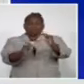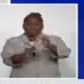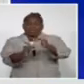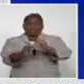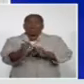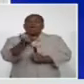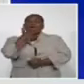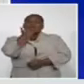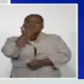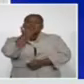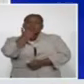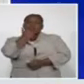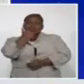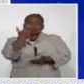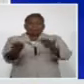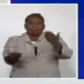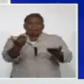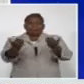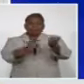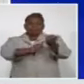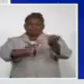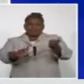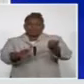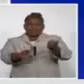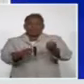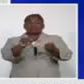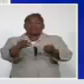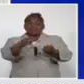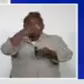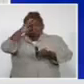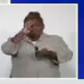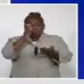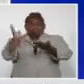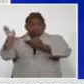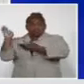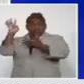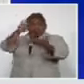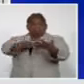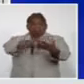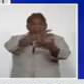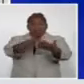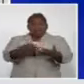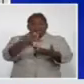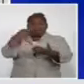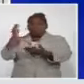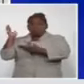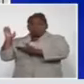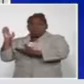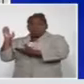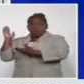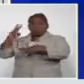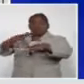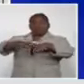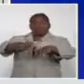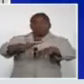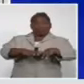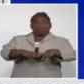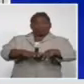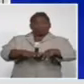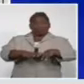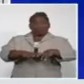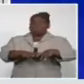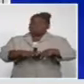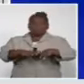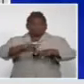de todas las provincias. Los gráficos muy breves, ustedes tienen el de La Habana, que no se logra